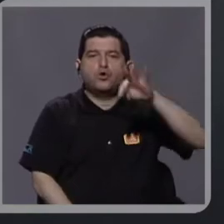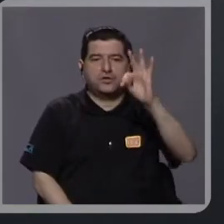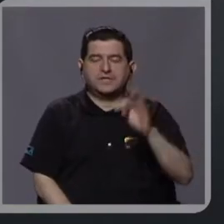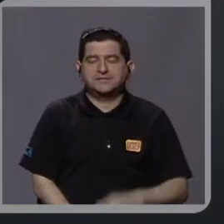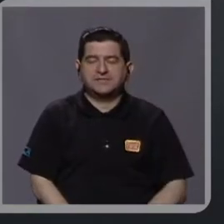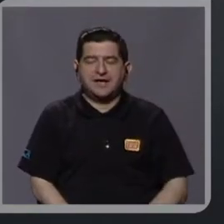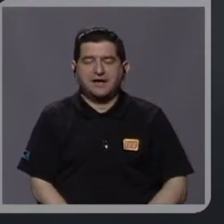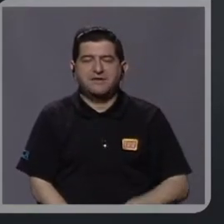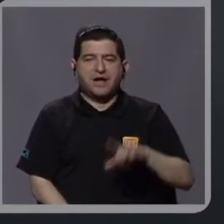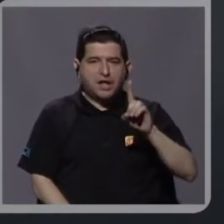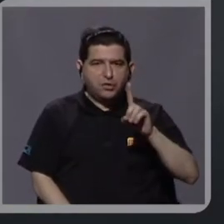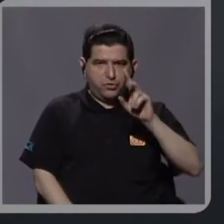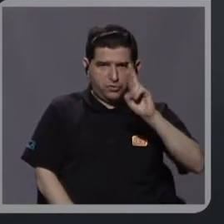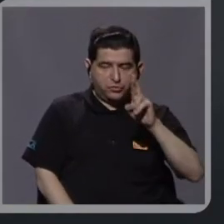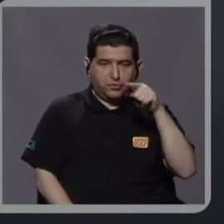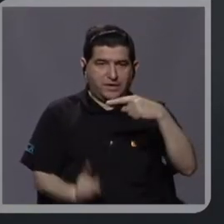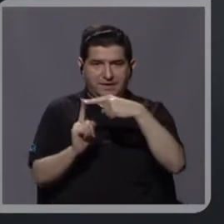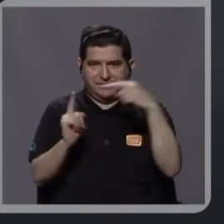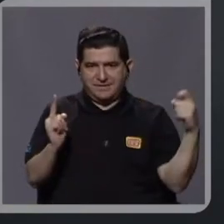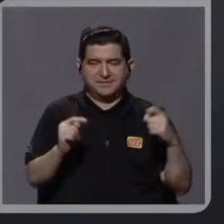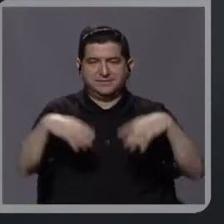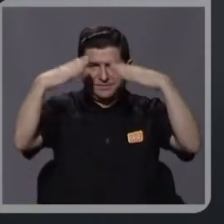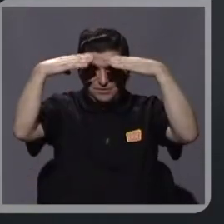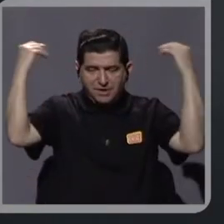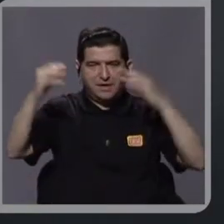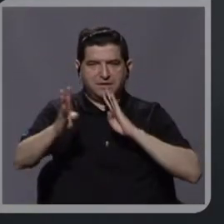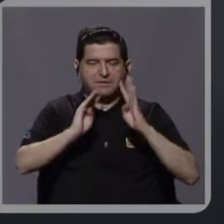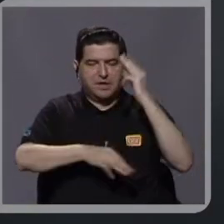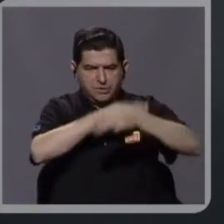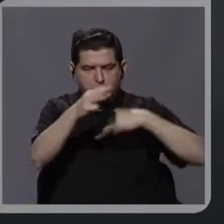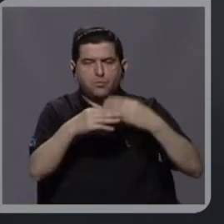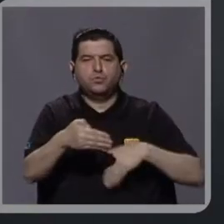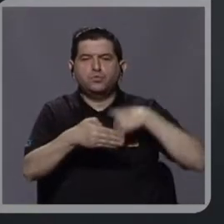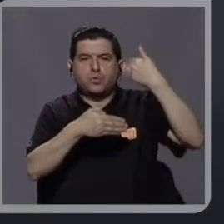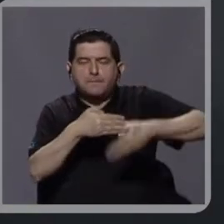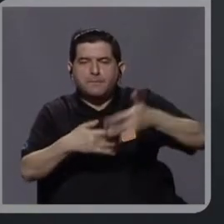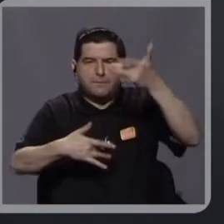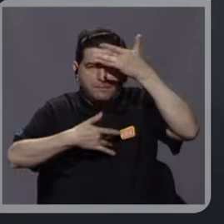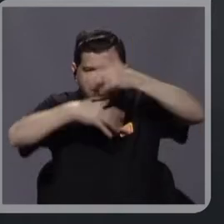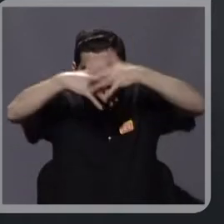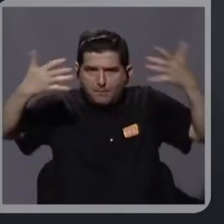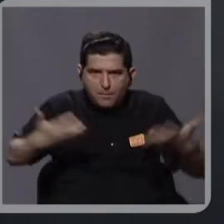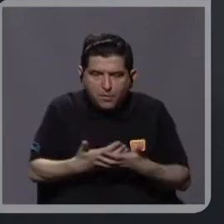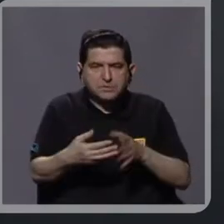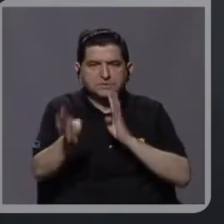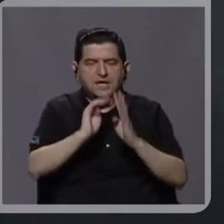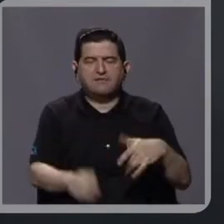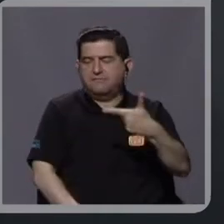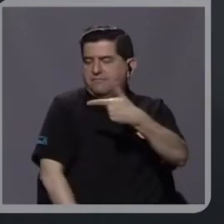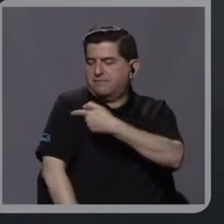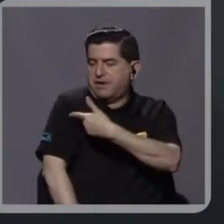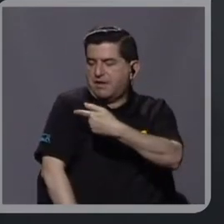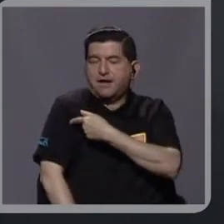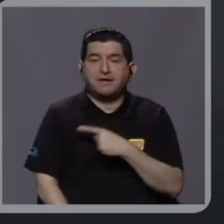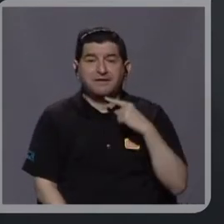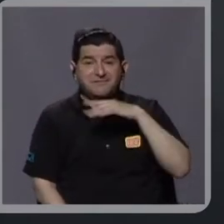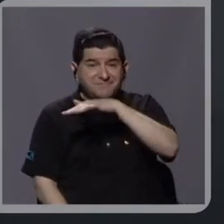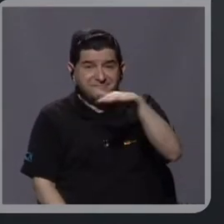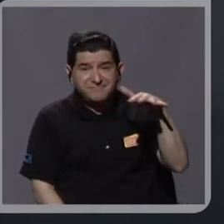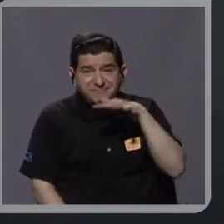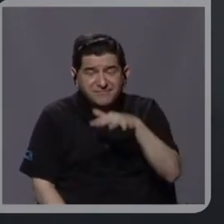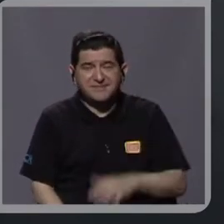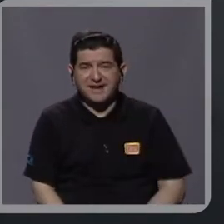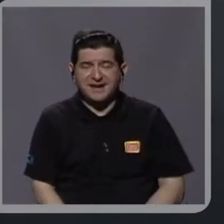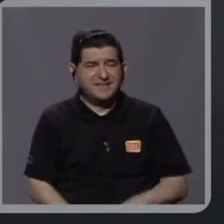doctor don julio 3 hierba conversando sobre este mundo pospandemia hablábamos sobre las vacunas sobre una realidad que impera